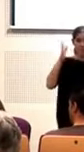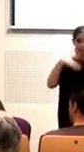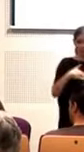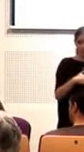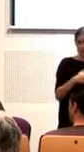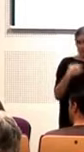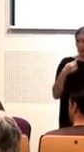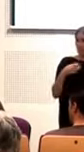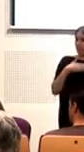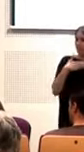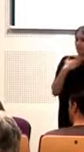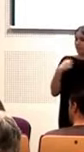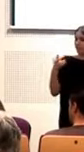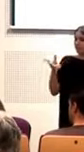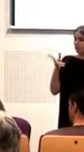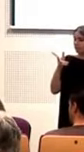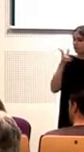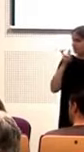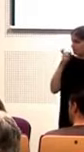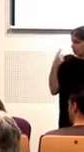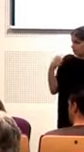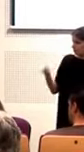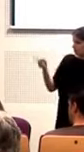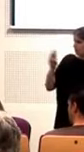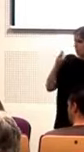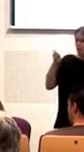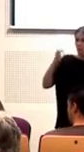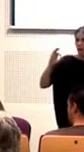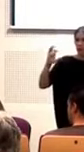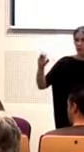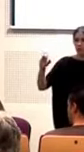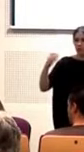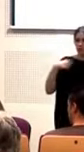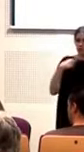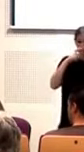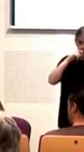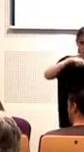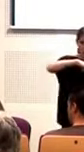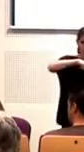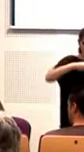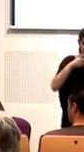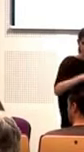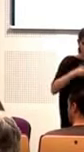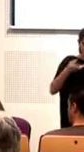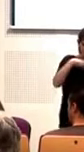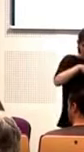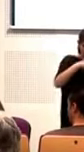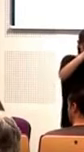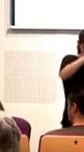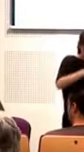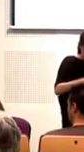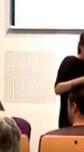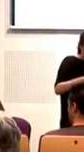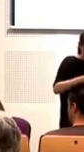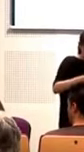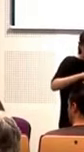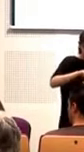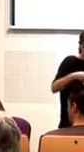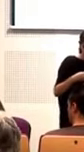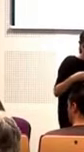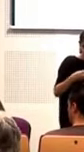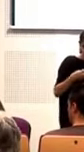es cuando escucho testimonios como Paco Molina, dice, salgo un año de estar dentro de un hospital o otra persona,